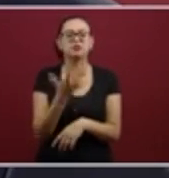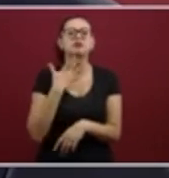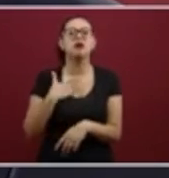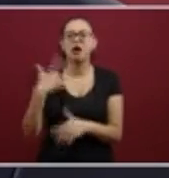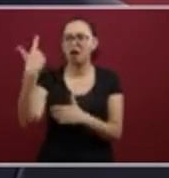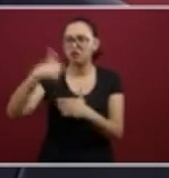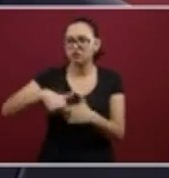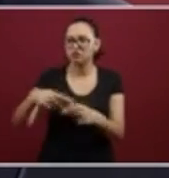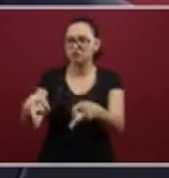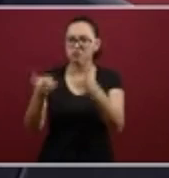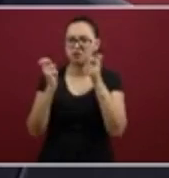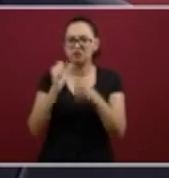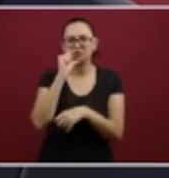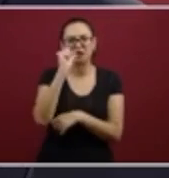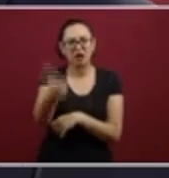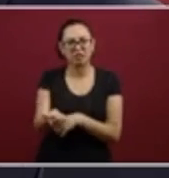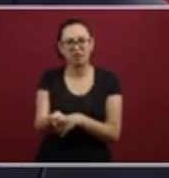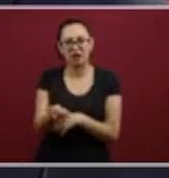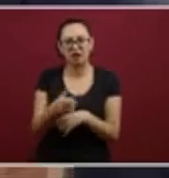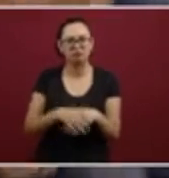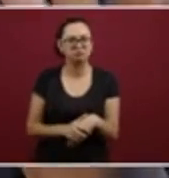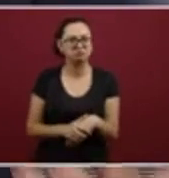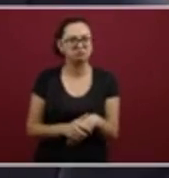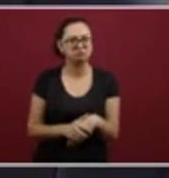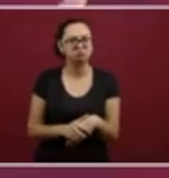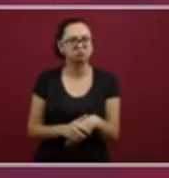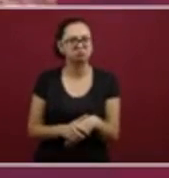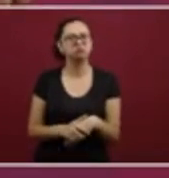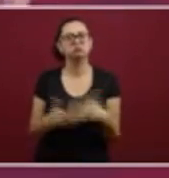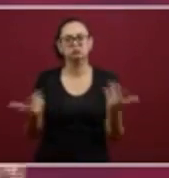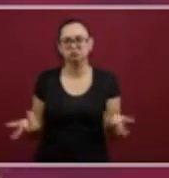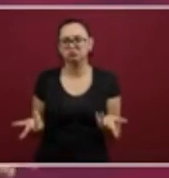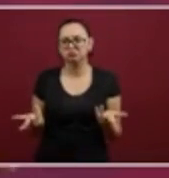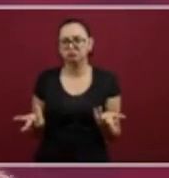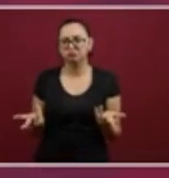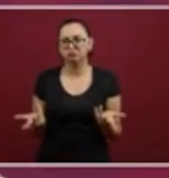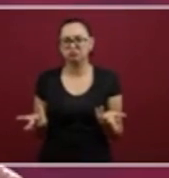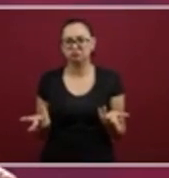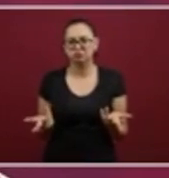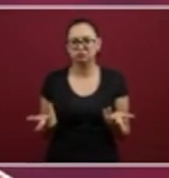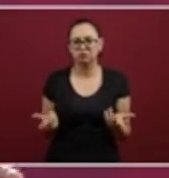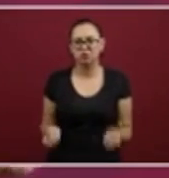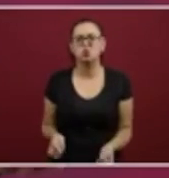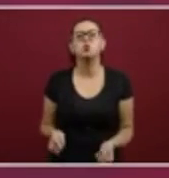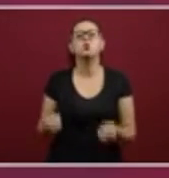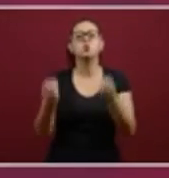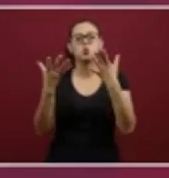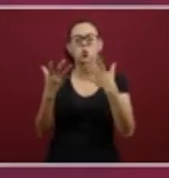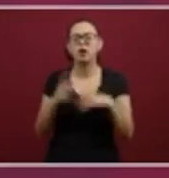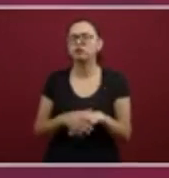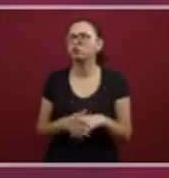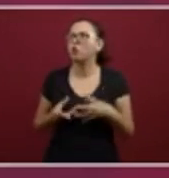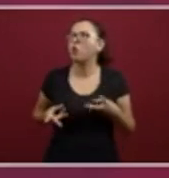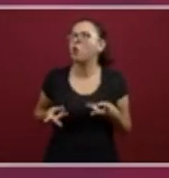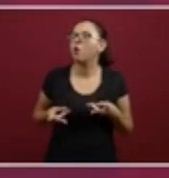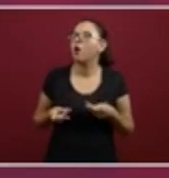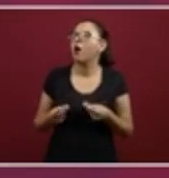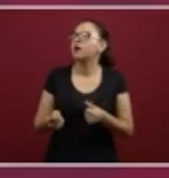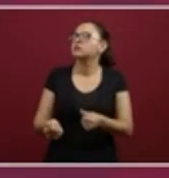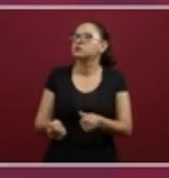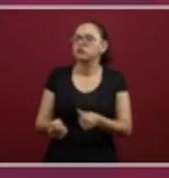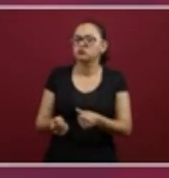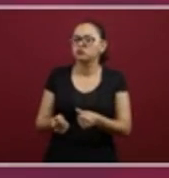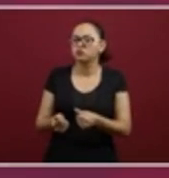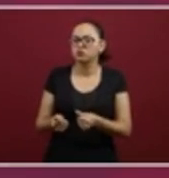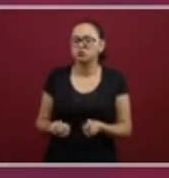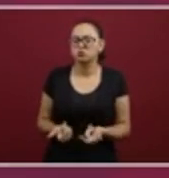gasolinas, si cuánto podemos gastar, cuánto hemos gastado, que lo